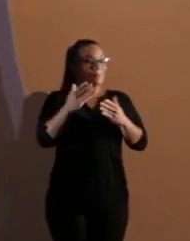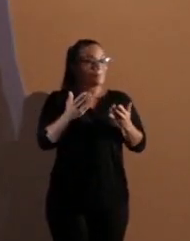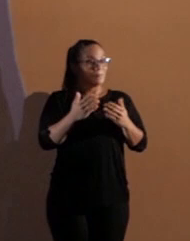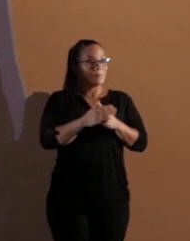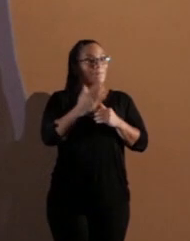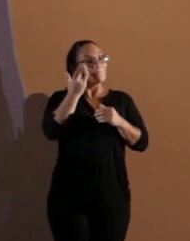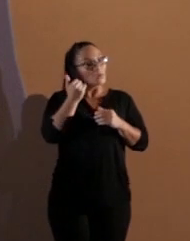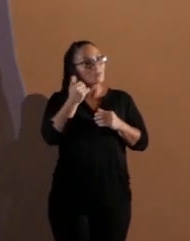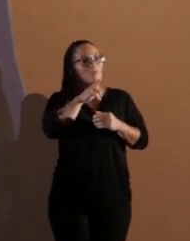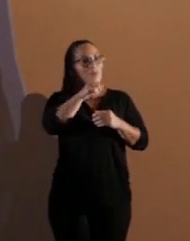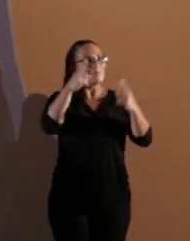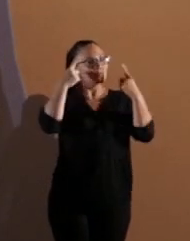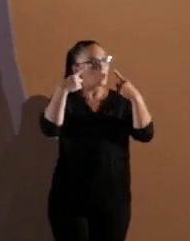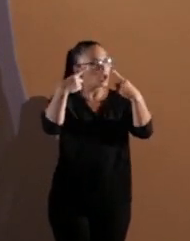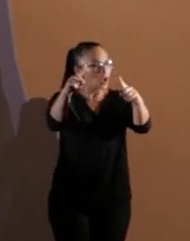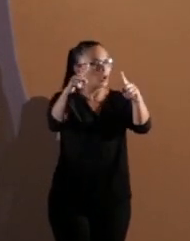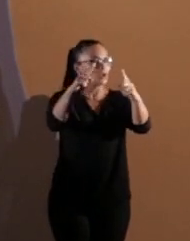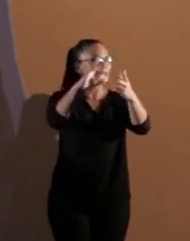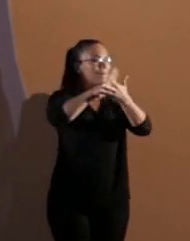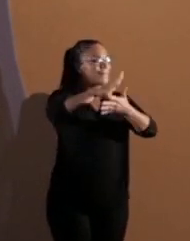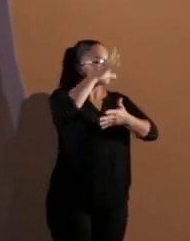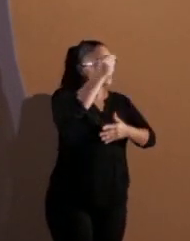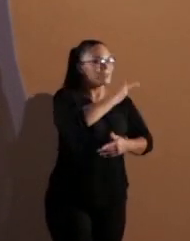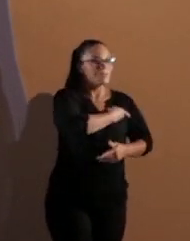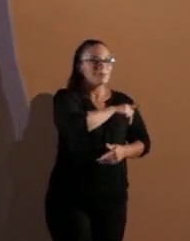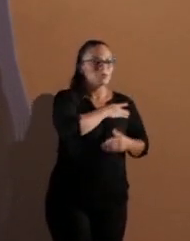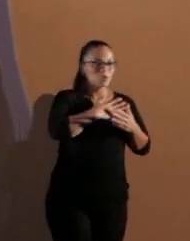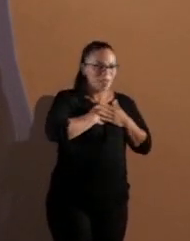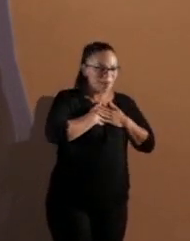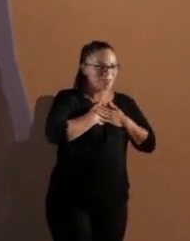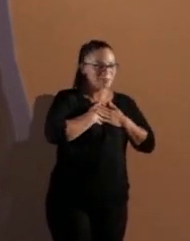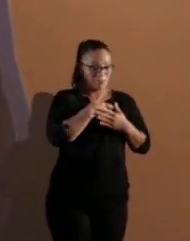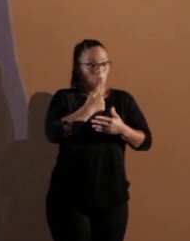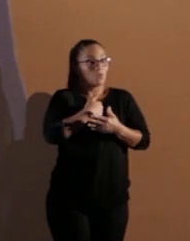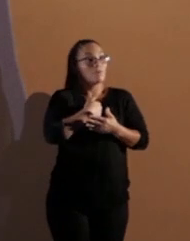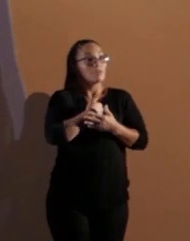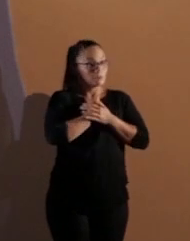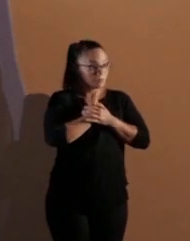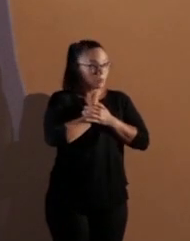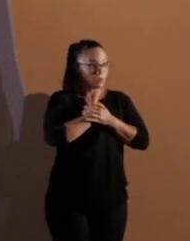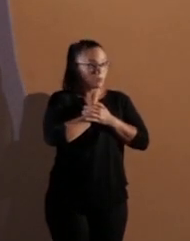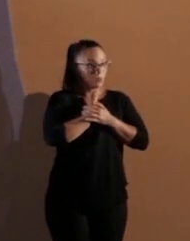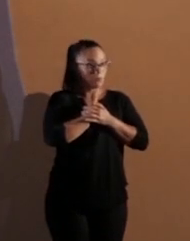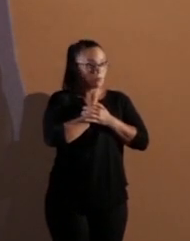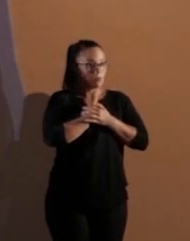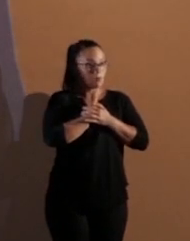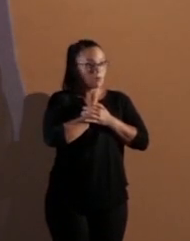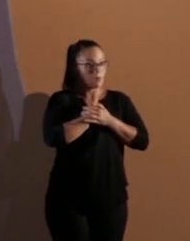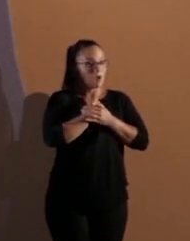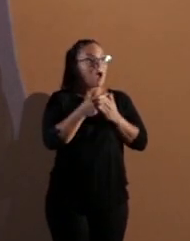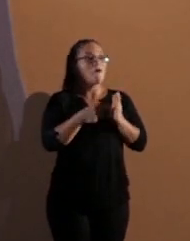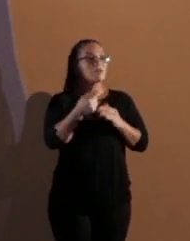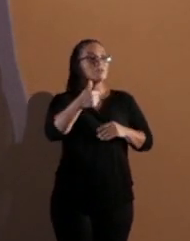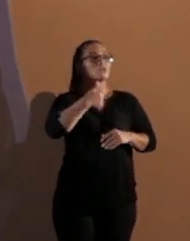los logros y los aprendizajes personales que se quedan en uno mismo terminan no teniendo